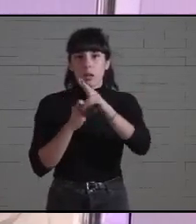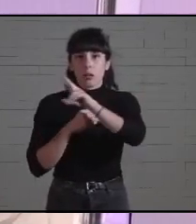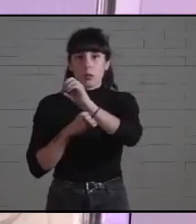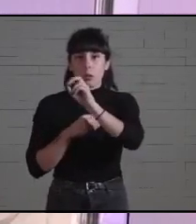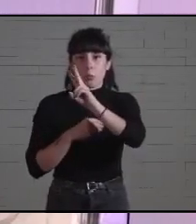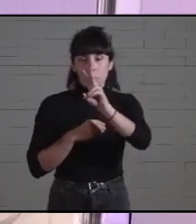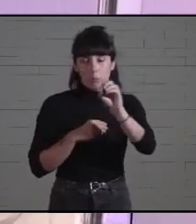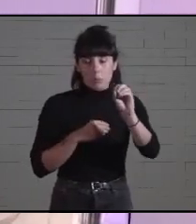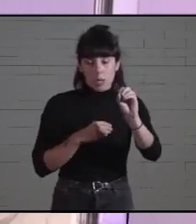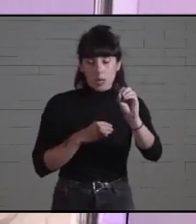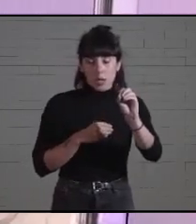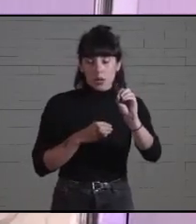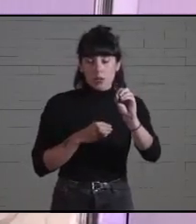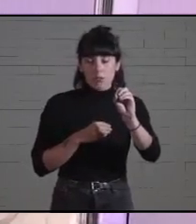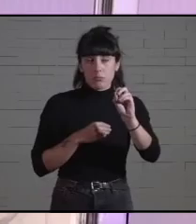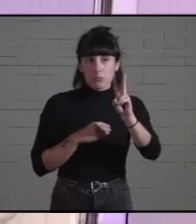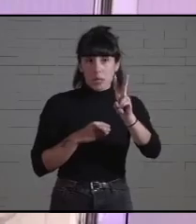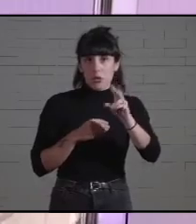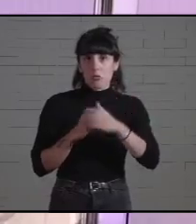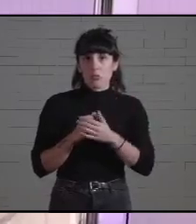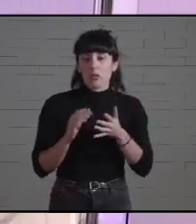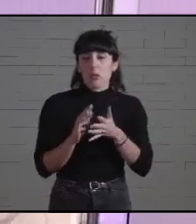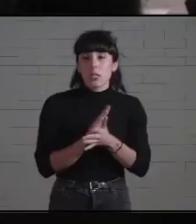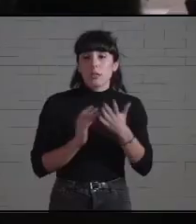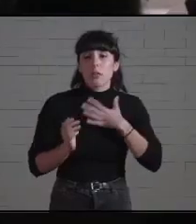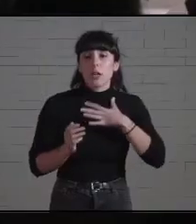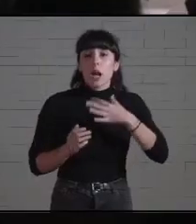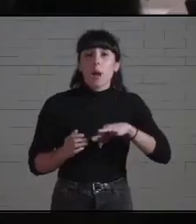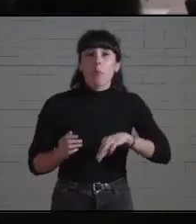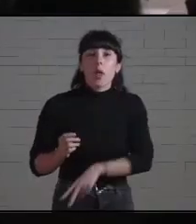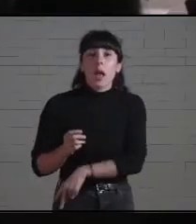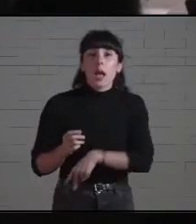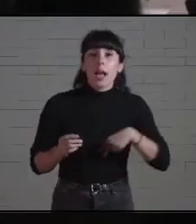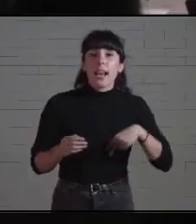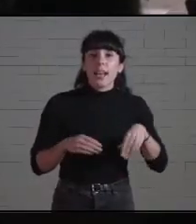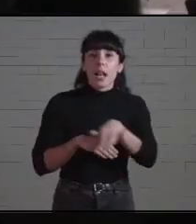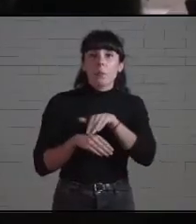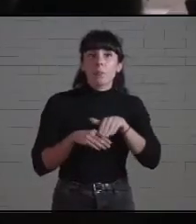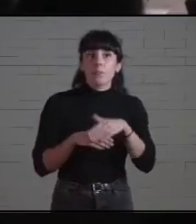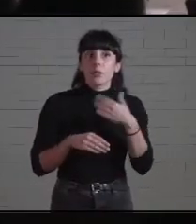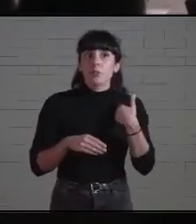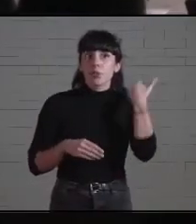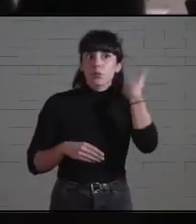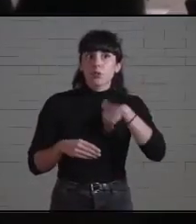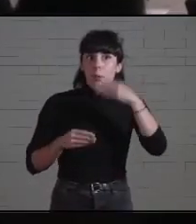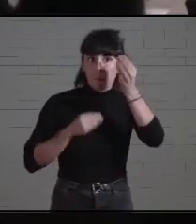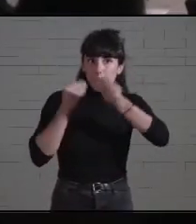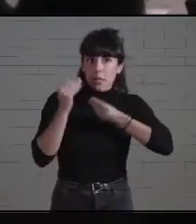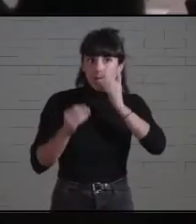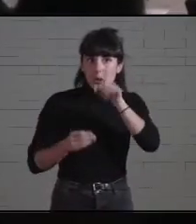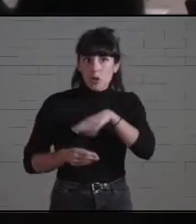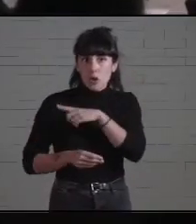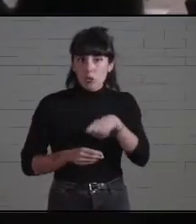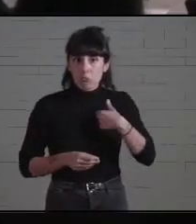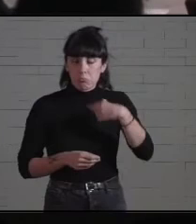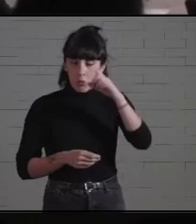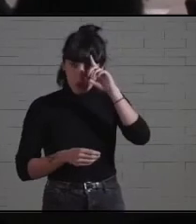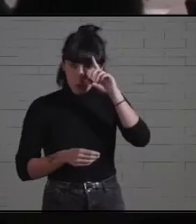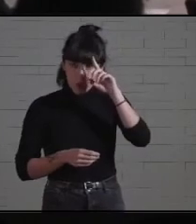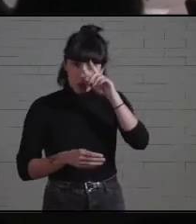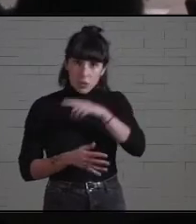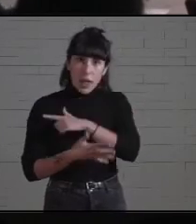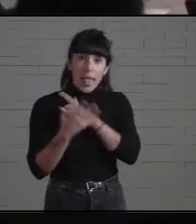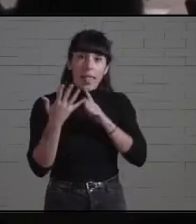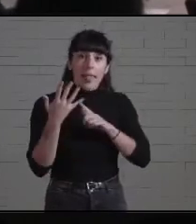sé si esto ya se ha contemplado en los presupuestos generales del Estado, no me ha quedado muy claro. Revisar el